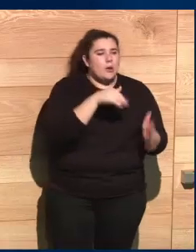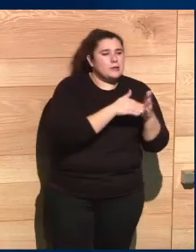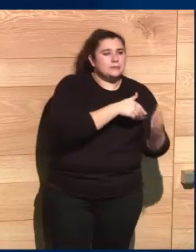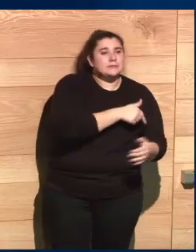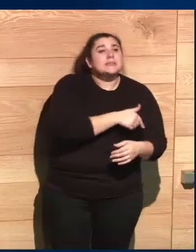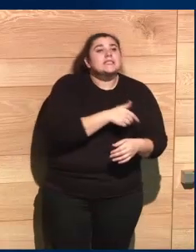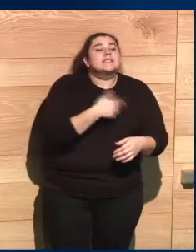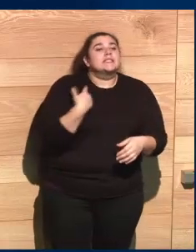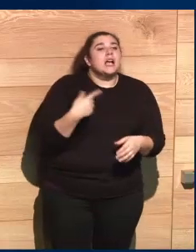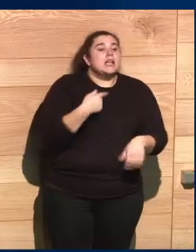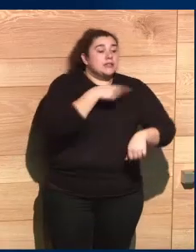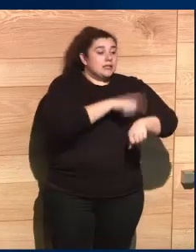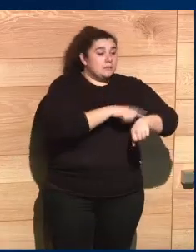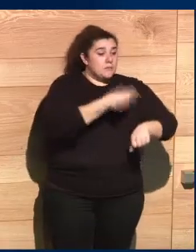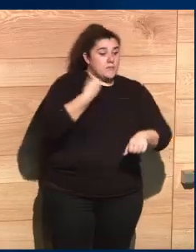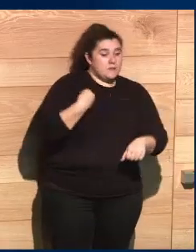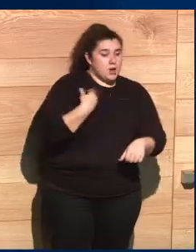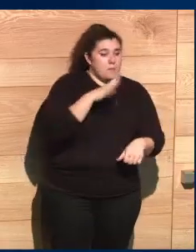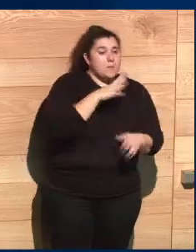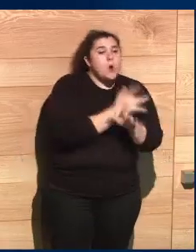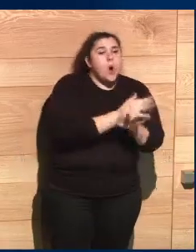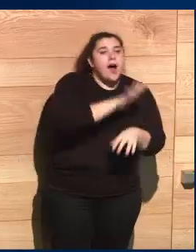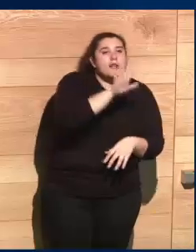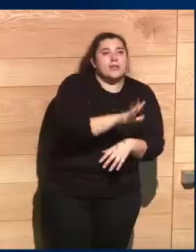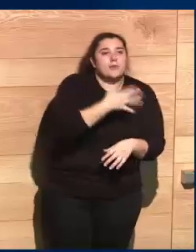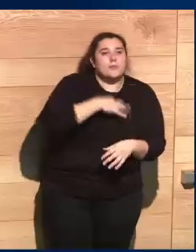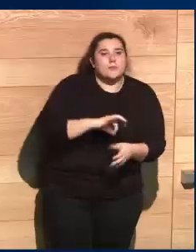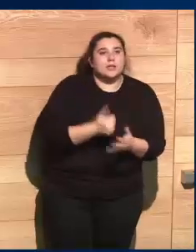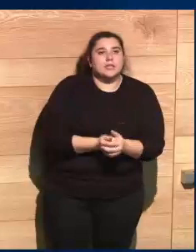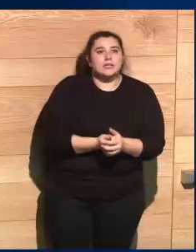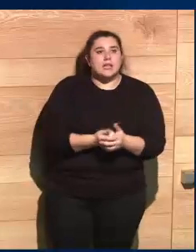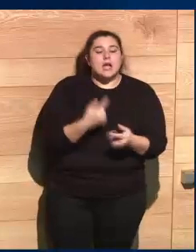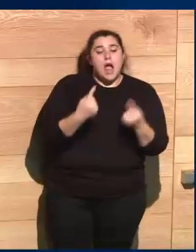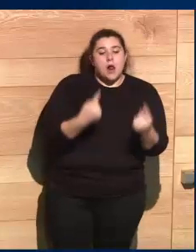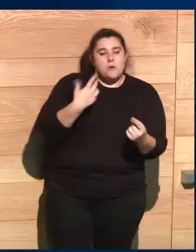5 juegos a la vez. Y a lo mejor estás perdiendo en 4, pero siempre hay uno en el que estás ganando